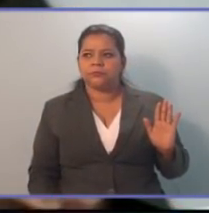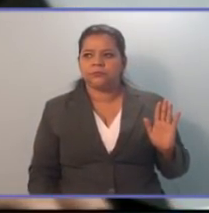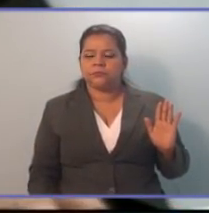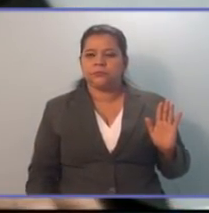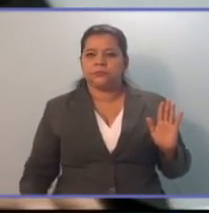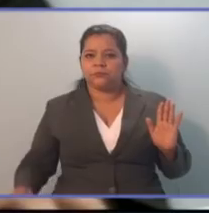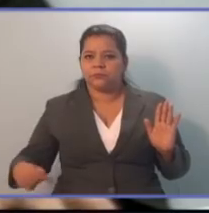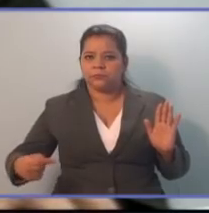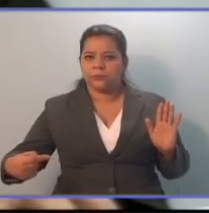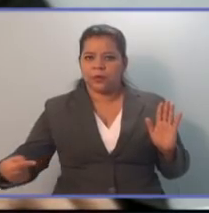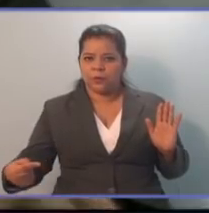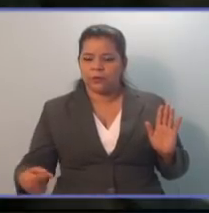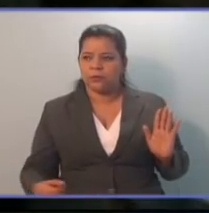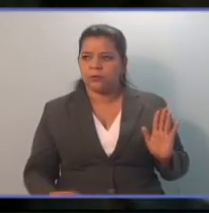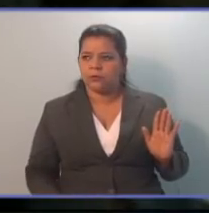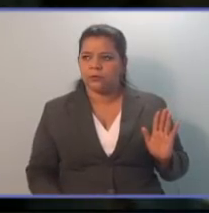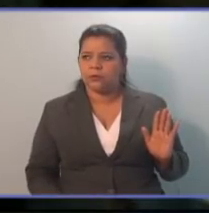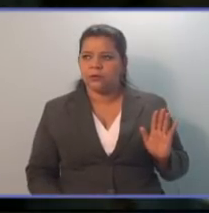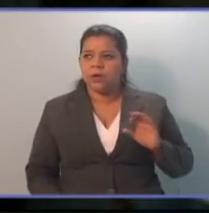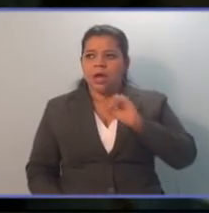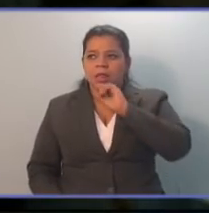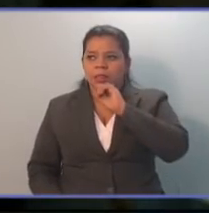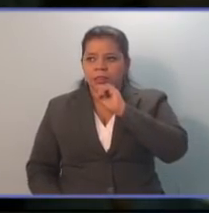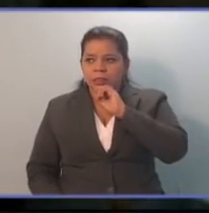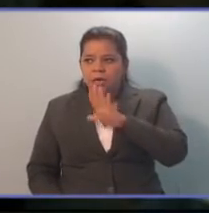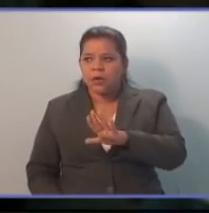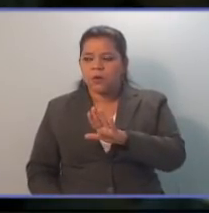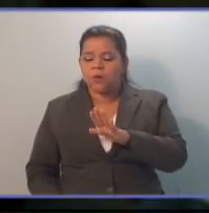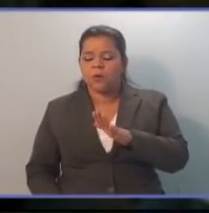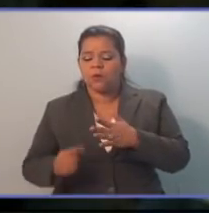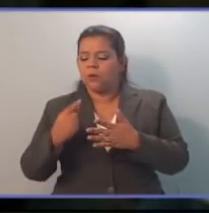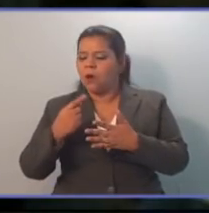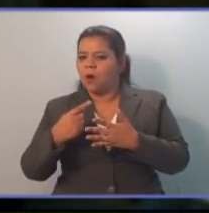cuando declaró inconstitucional